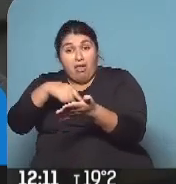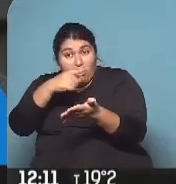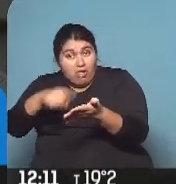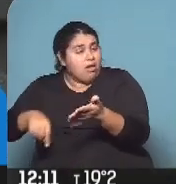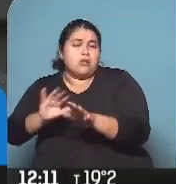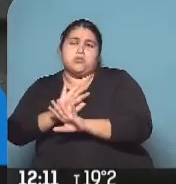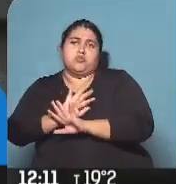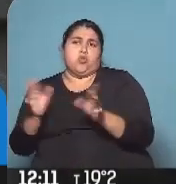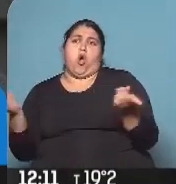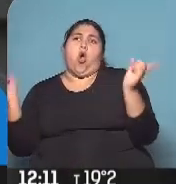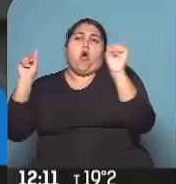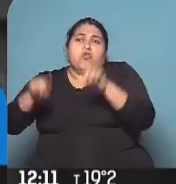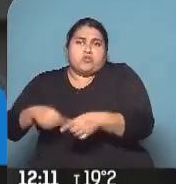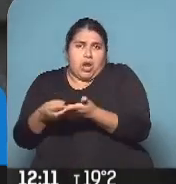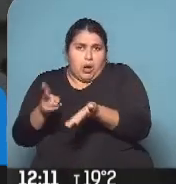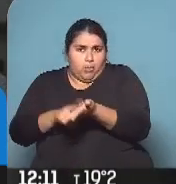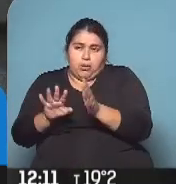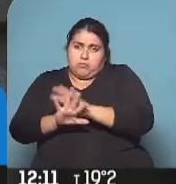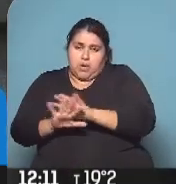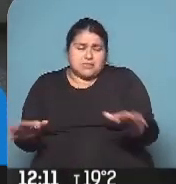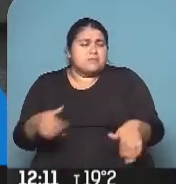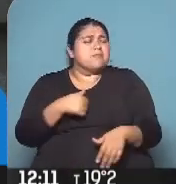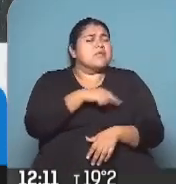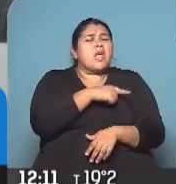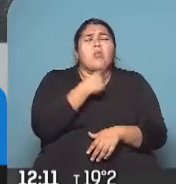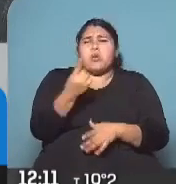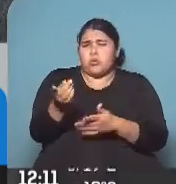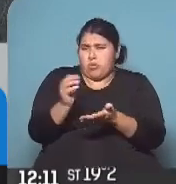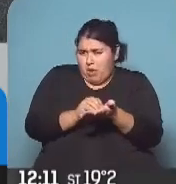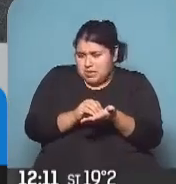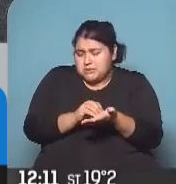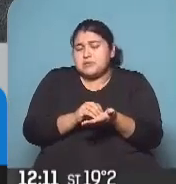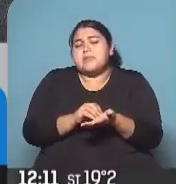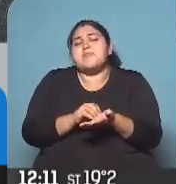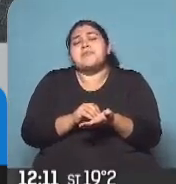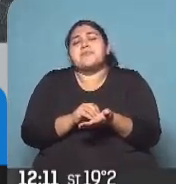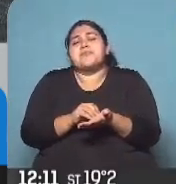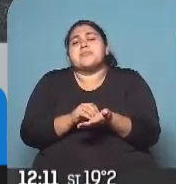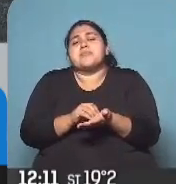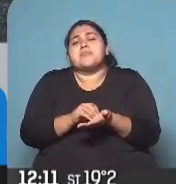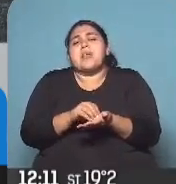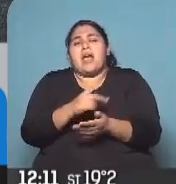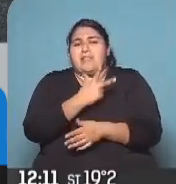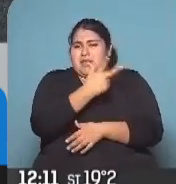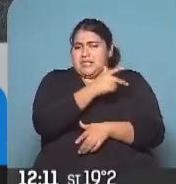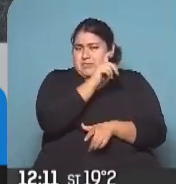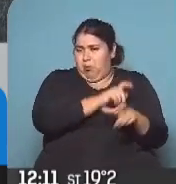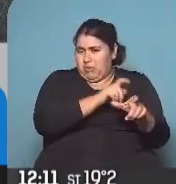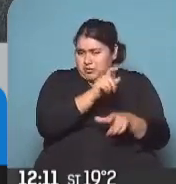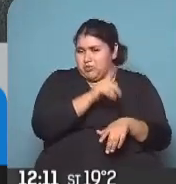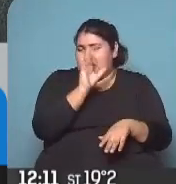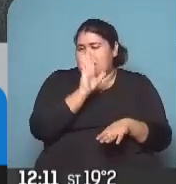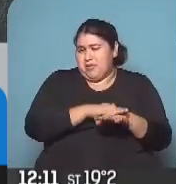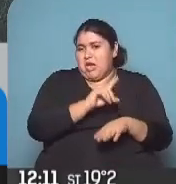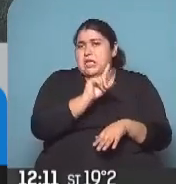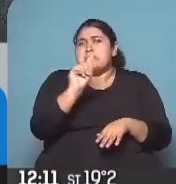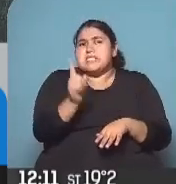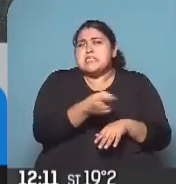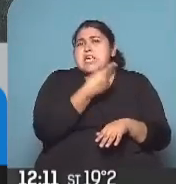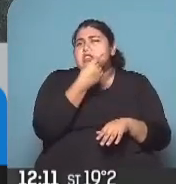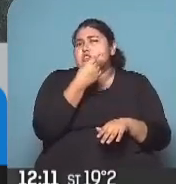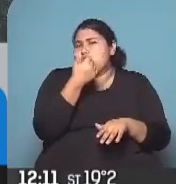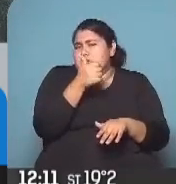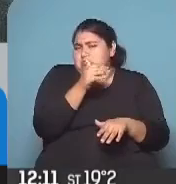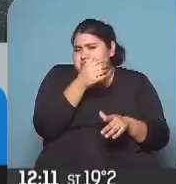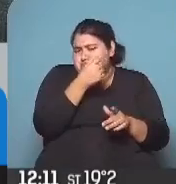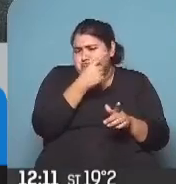volver a iniciar el proceso. Doctor, le pregunto brevemente, ¿qué estima usted? Estamos hablando de 3 imputados y también de 150 testigos en un juicio que puede llegar a extenderse